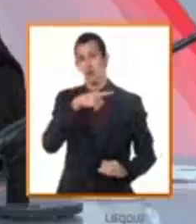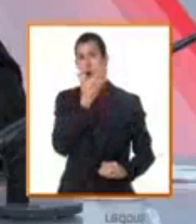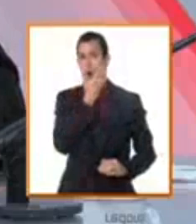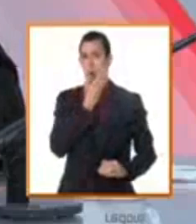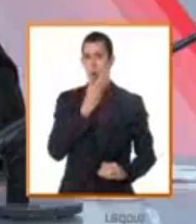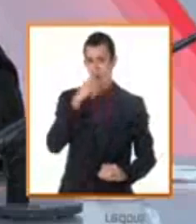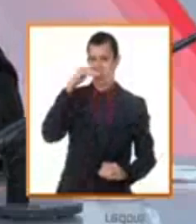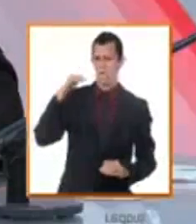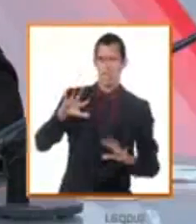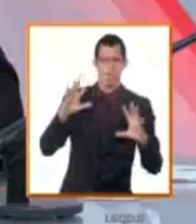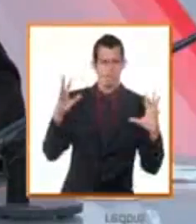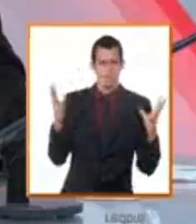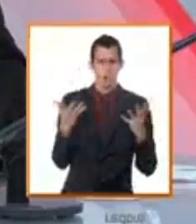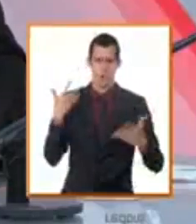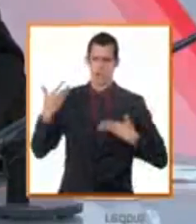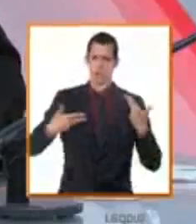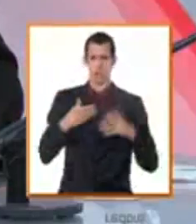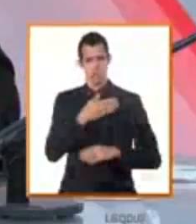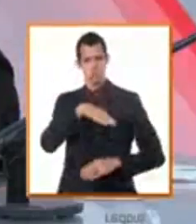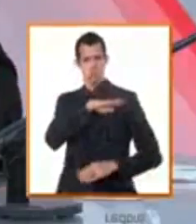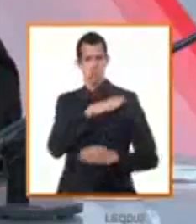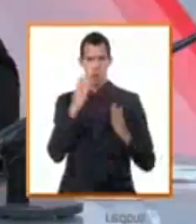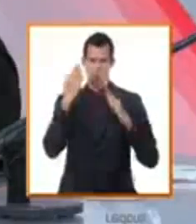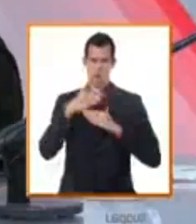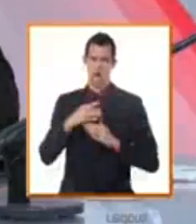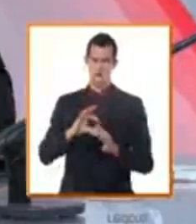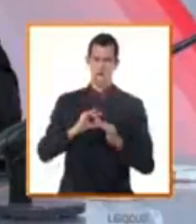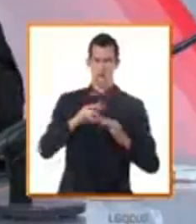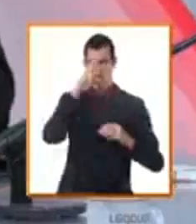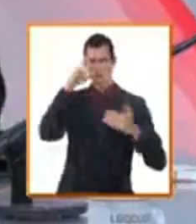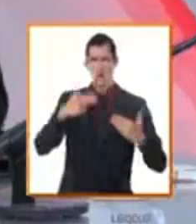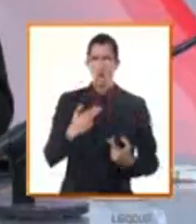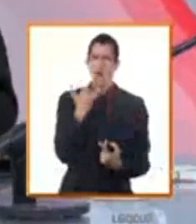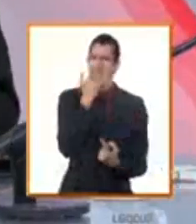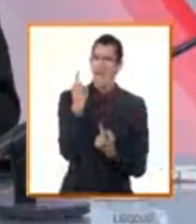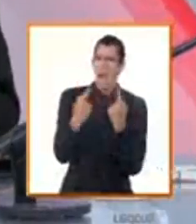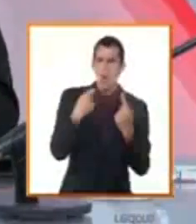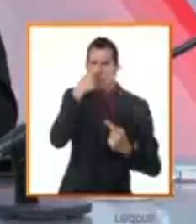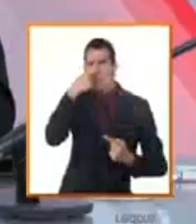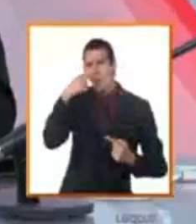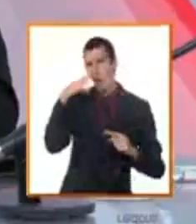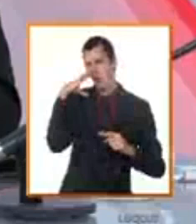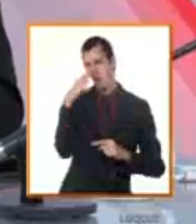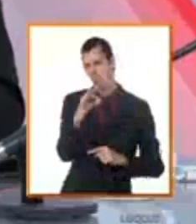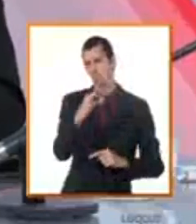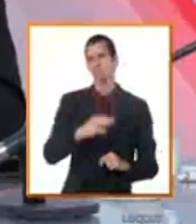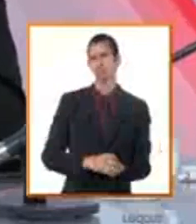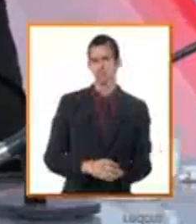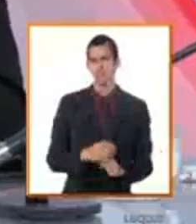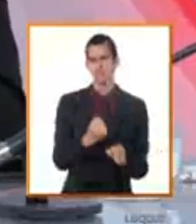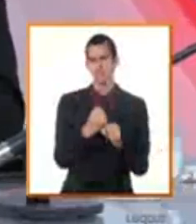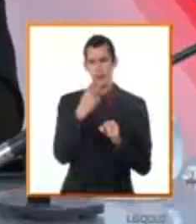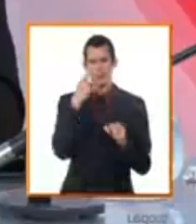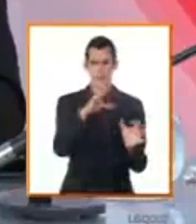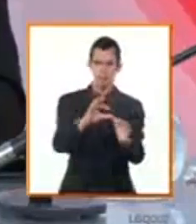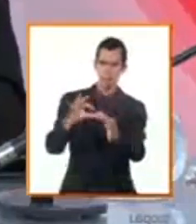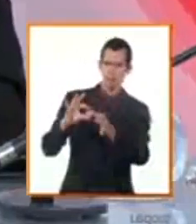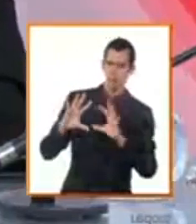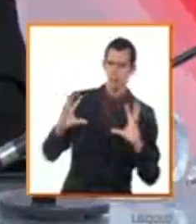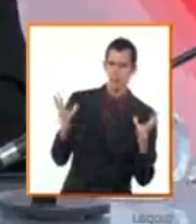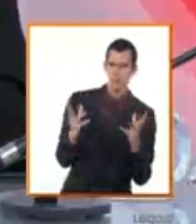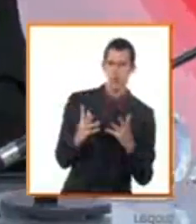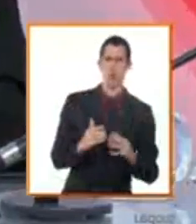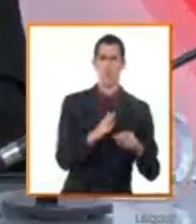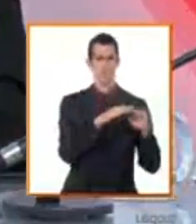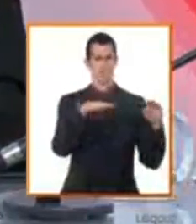adolescentes. Una batalla crucial en la que están involucrados todos los organismos de nuestro país y donde tiene